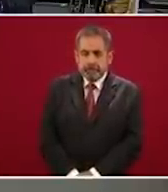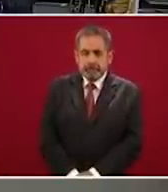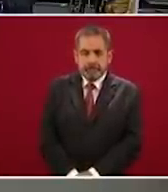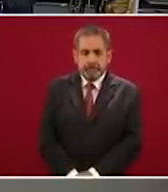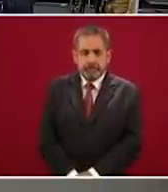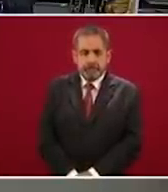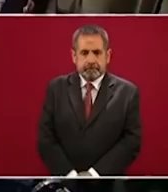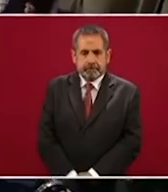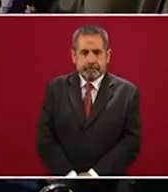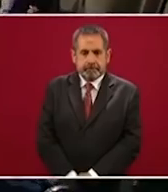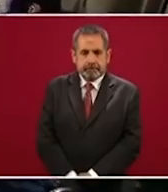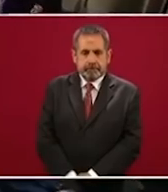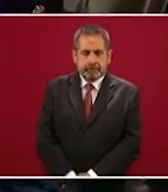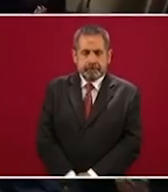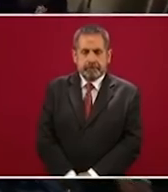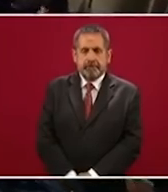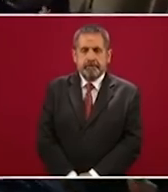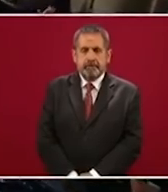A ver.